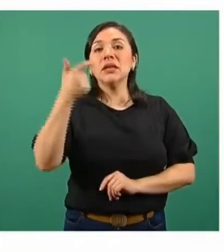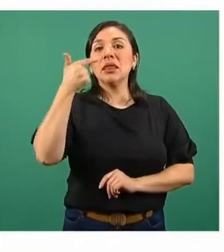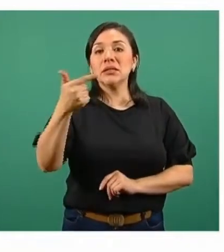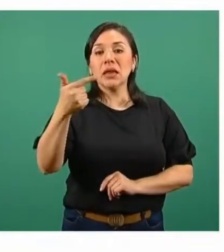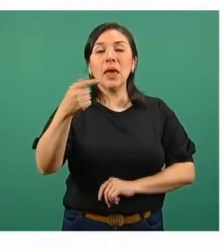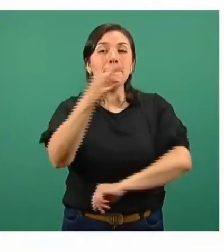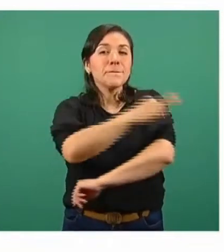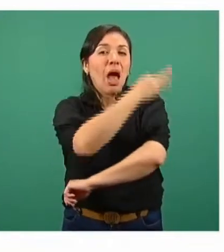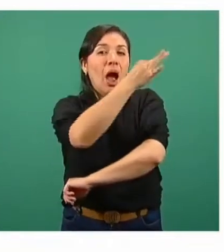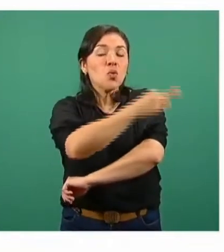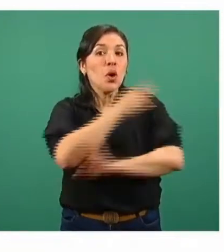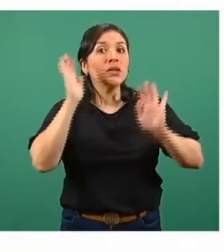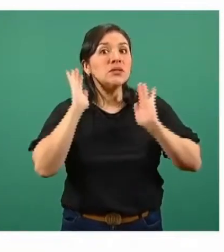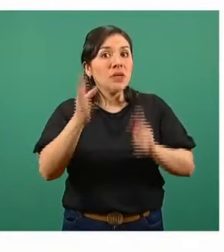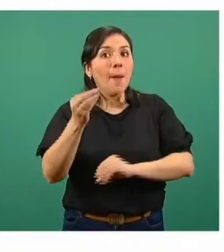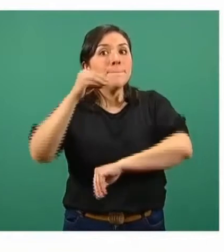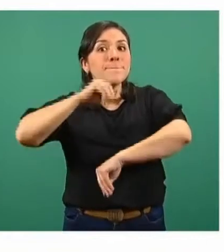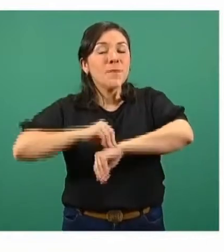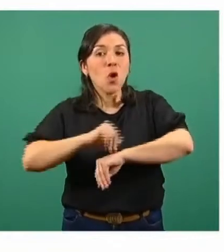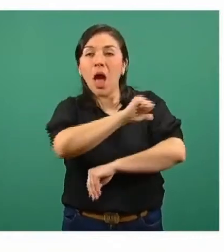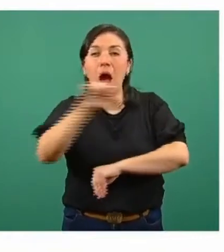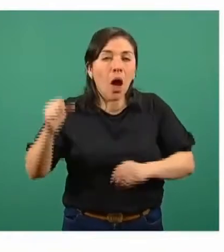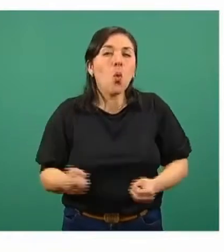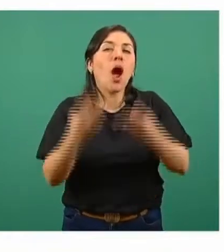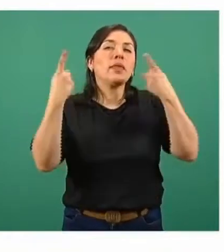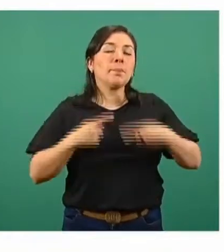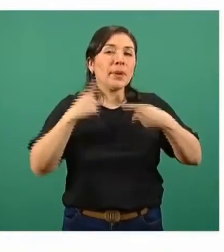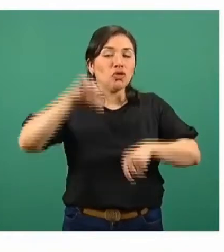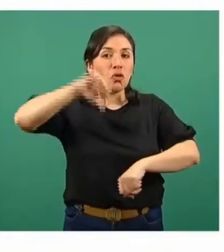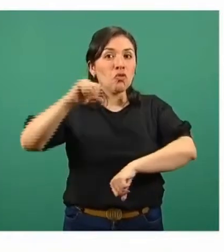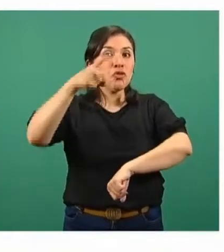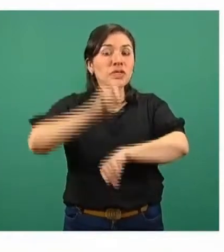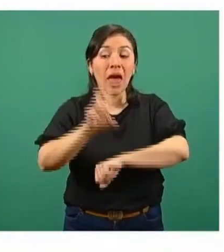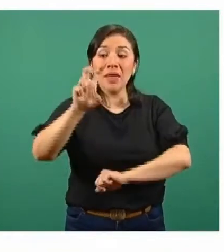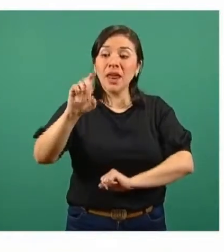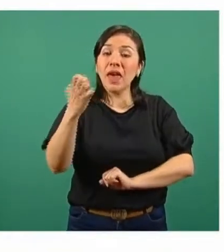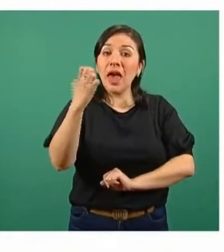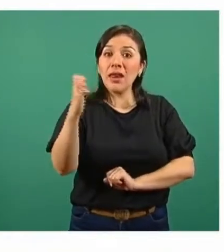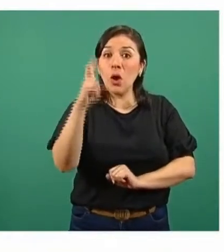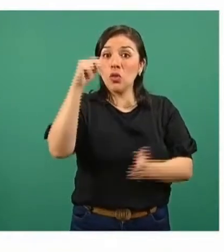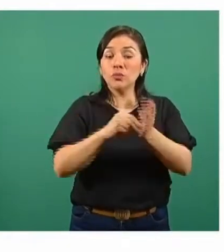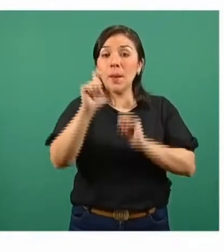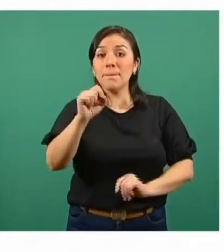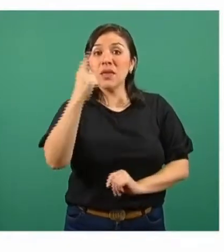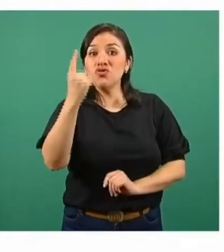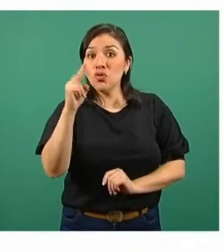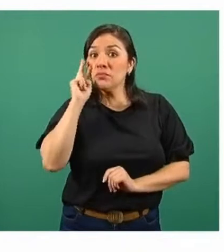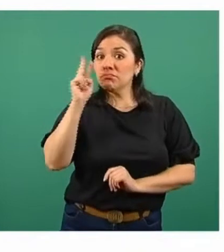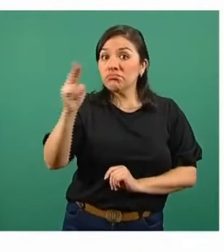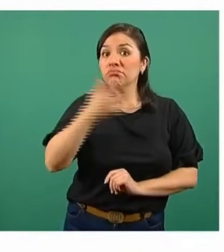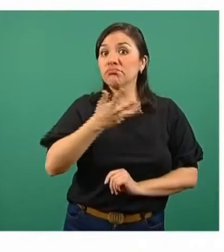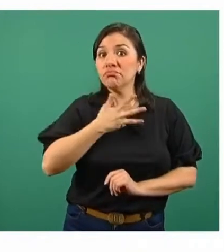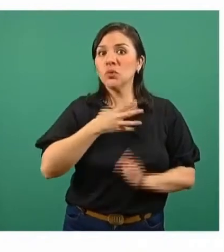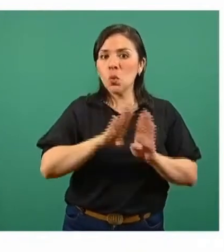670.307 dosis aplicadas a la fecha de hoy, al 30 de enero del 2021, se observa